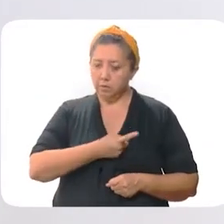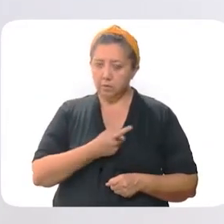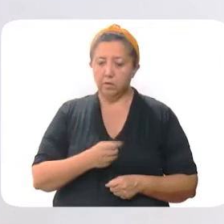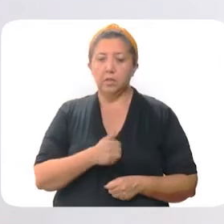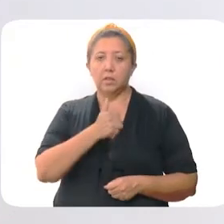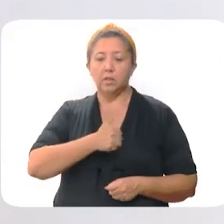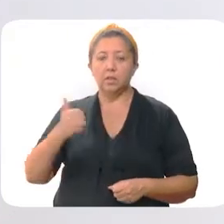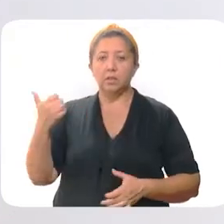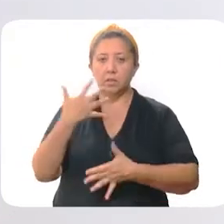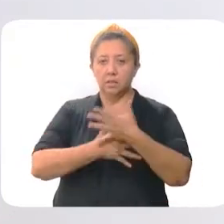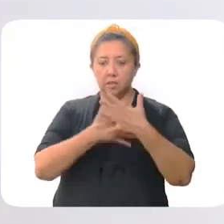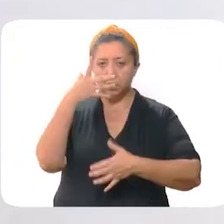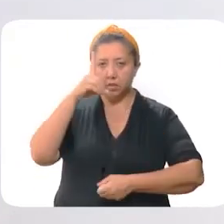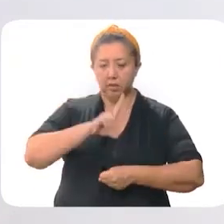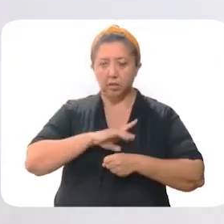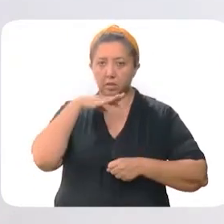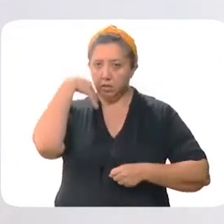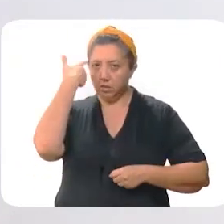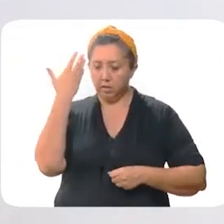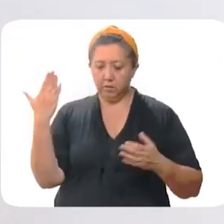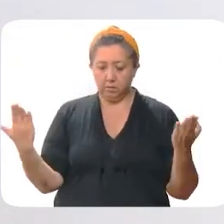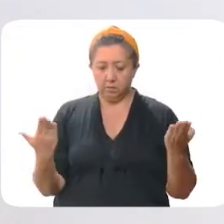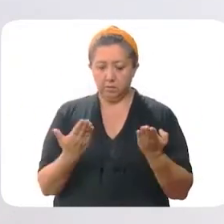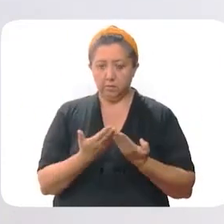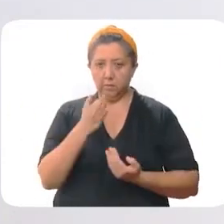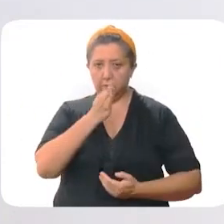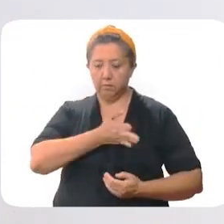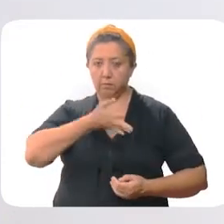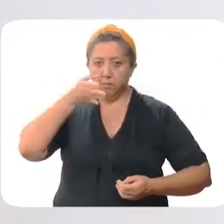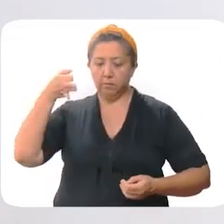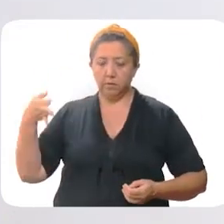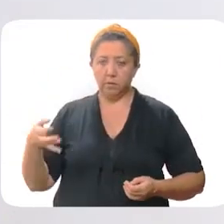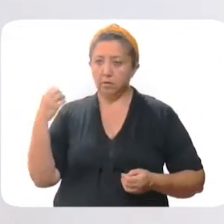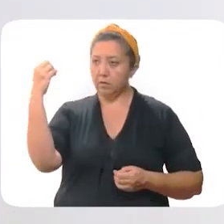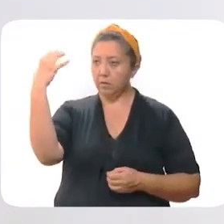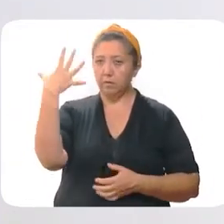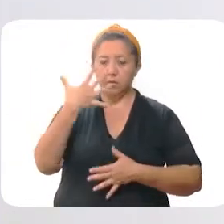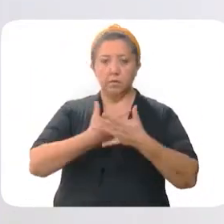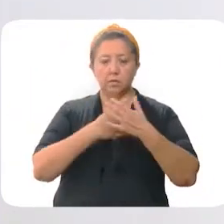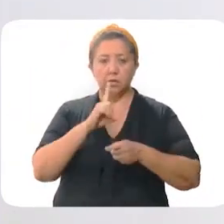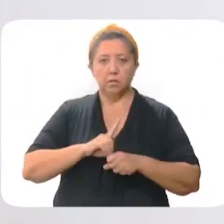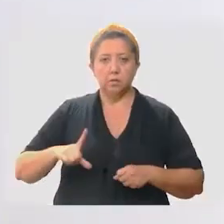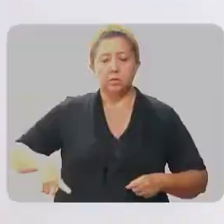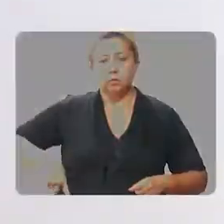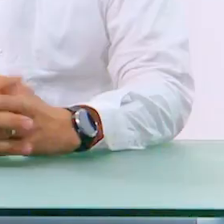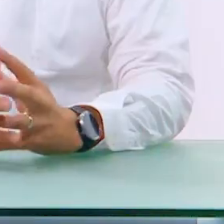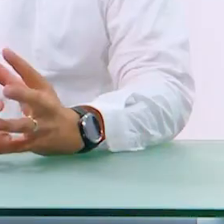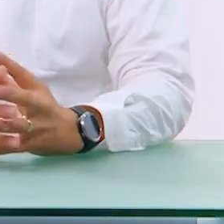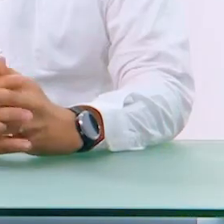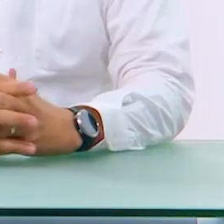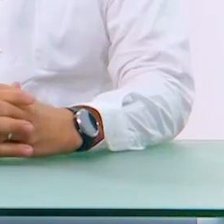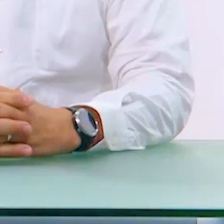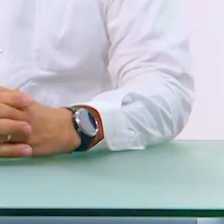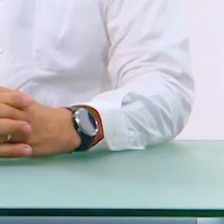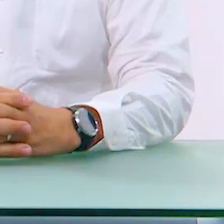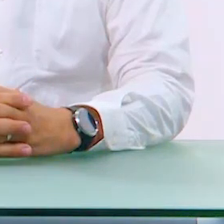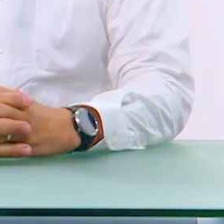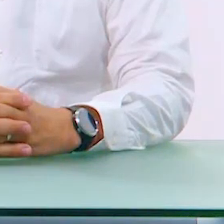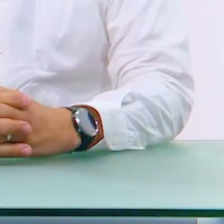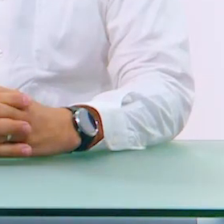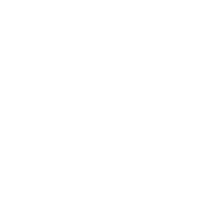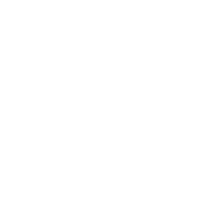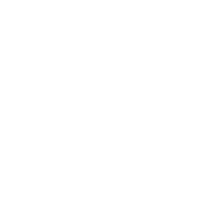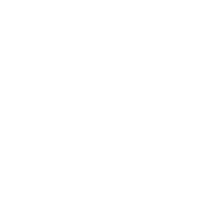se va a dar a conocer cada 15 días con la finalidad de homologar fechas de presentación con el semáforo quincenal del gobierno federal. Muchas gracias.